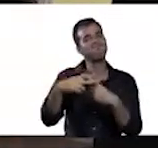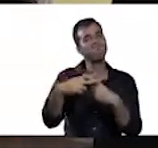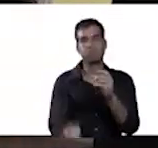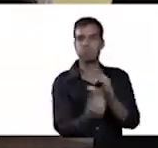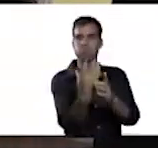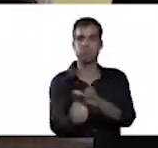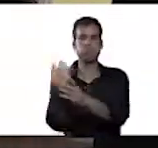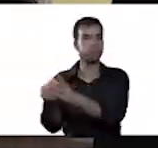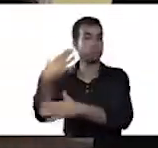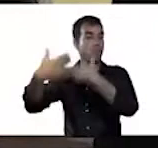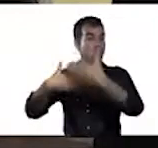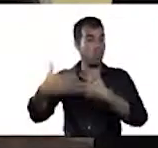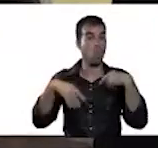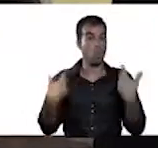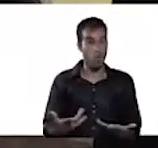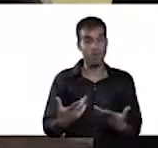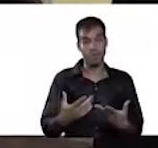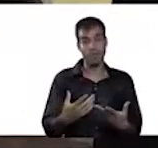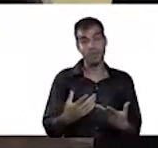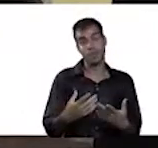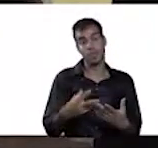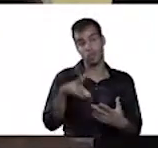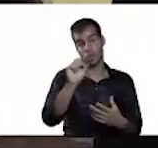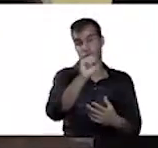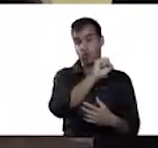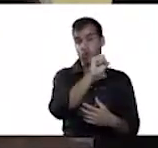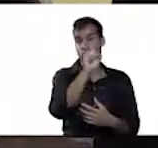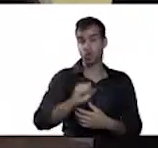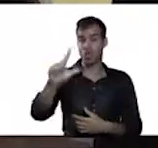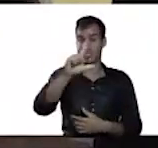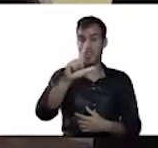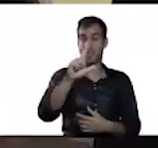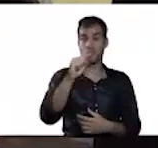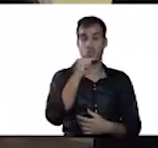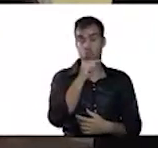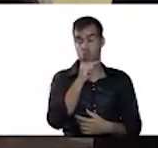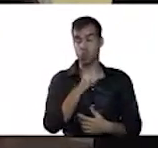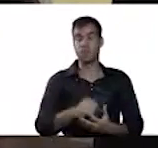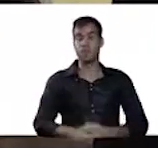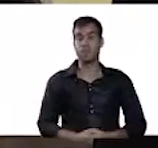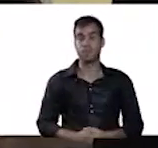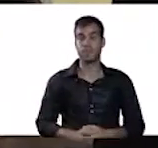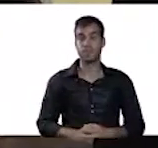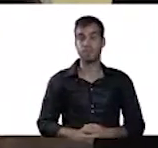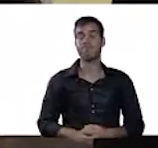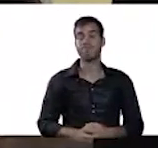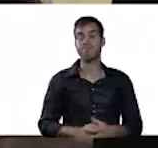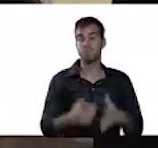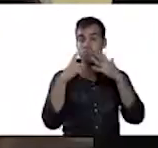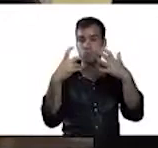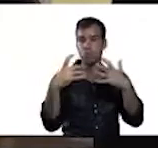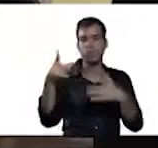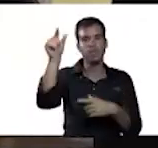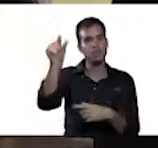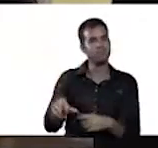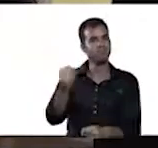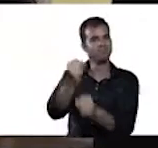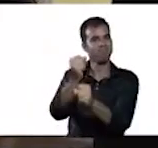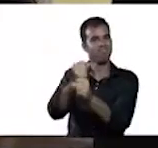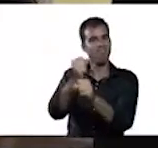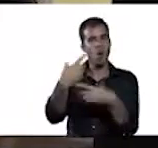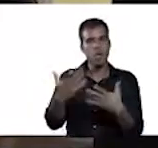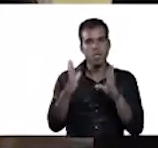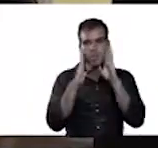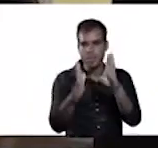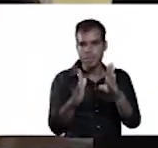que se van presentando en la construcción del socialismo en Rusia y, por supuesto, destacar el papel que jugó